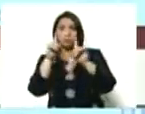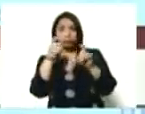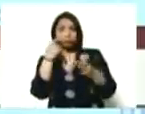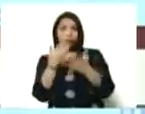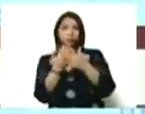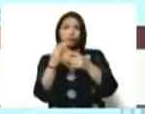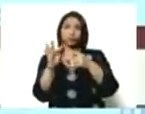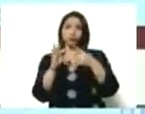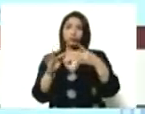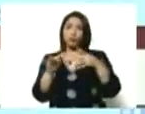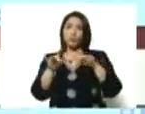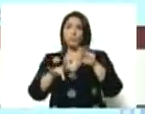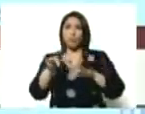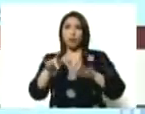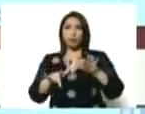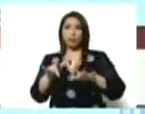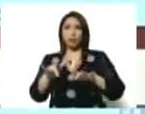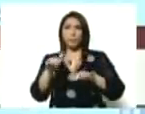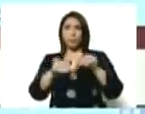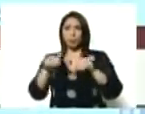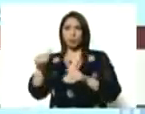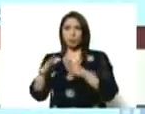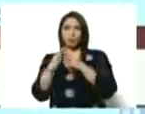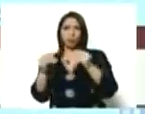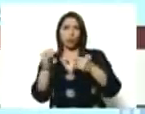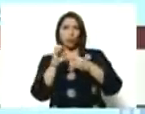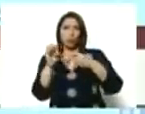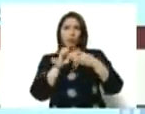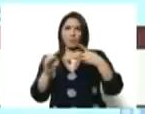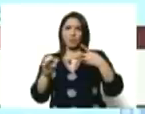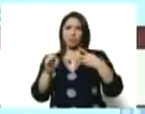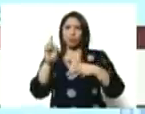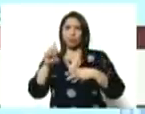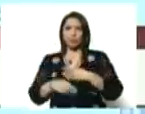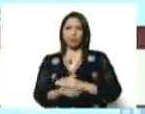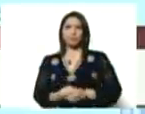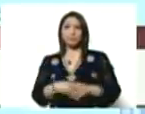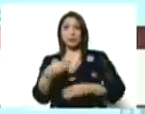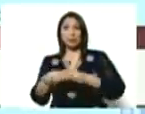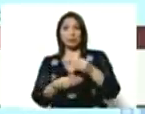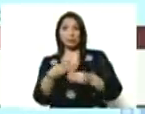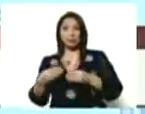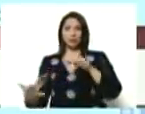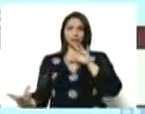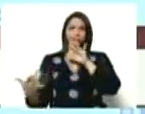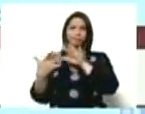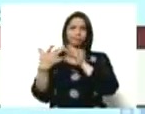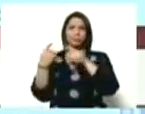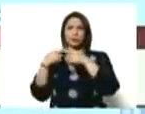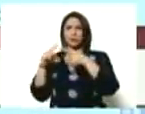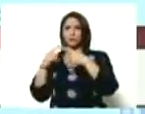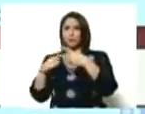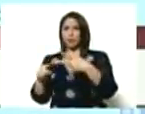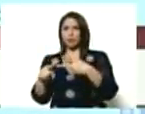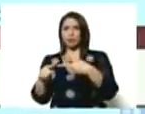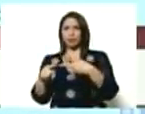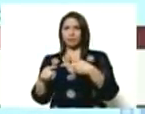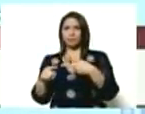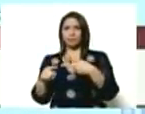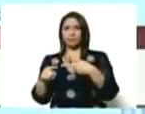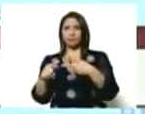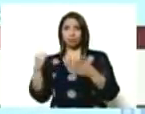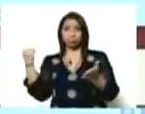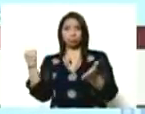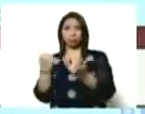de la máquina de votación, incluyendo todos los elementos de contingencia. Realizar transmisiones por diferentes medios para